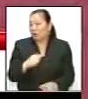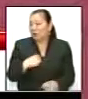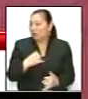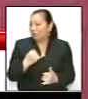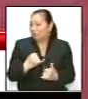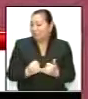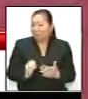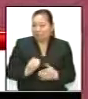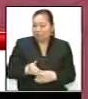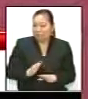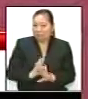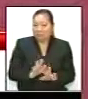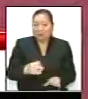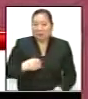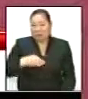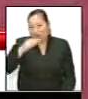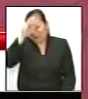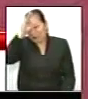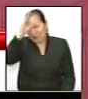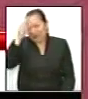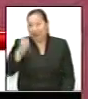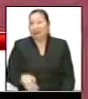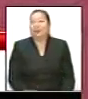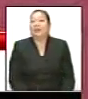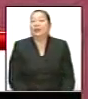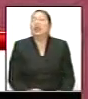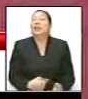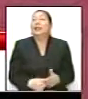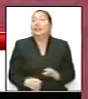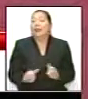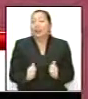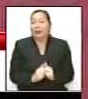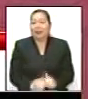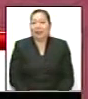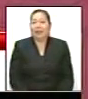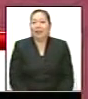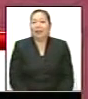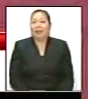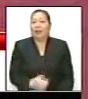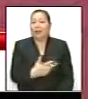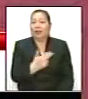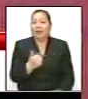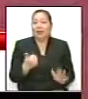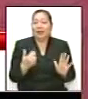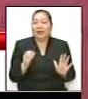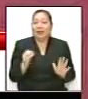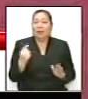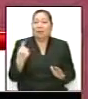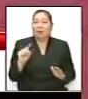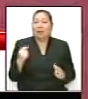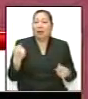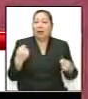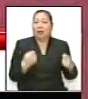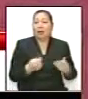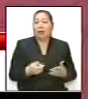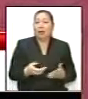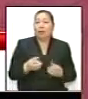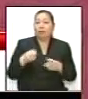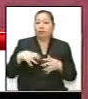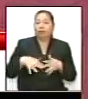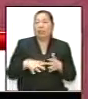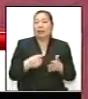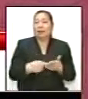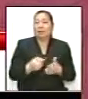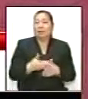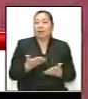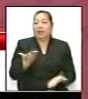acabo de llegar y ya no sé nada, ¿no? ¿Qué vamos a hacer con los 360 millones que se invirtieron en la descolmatación y que es